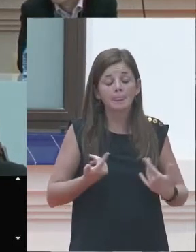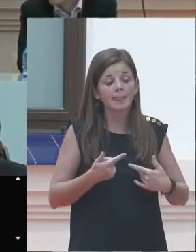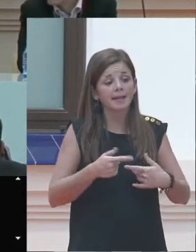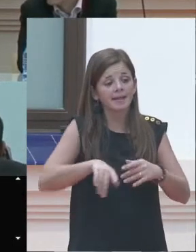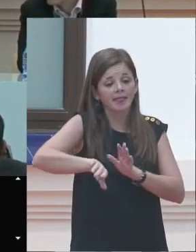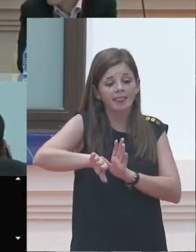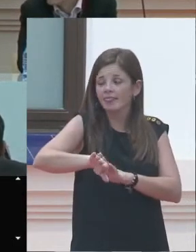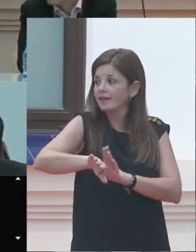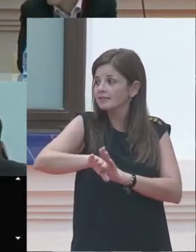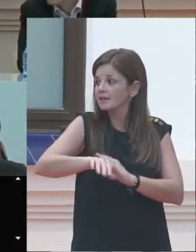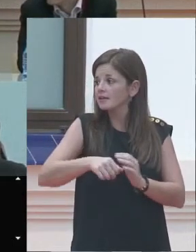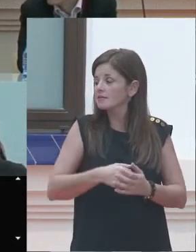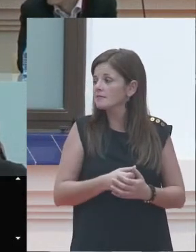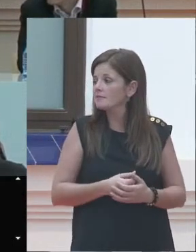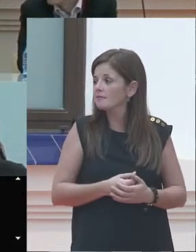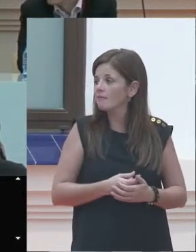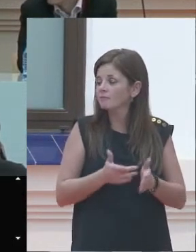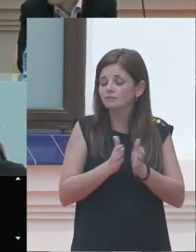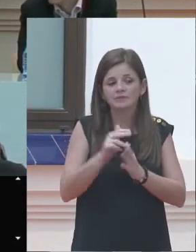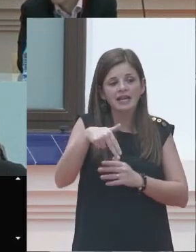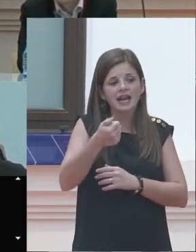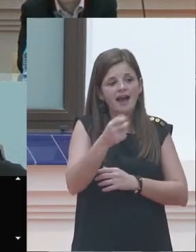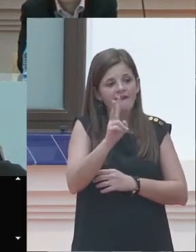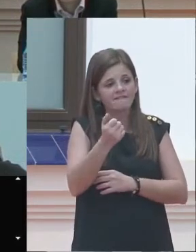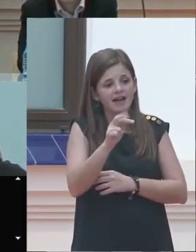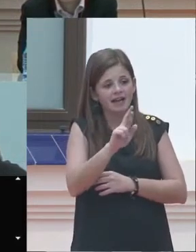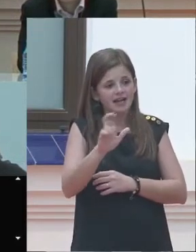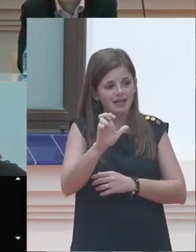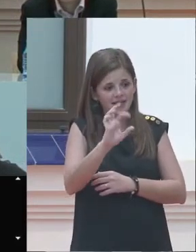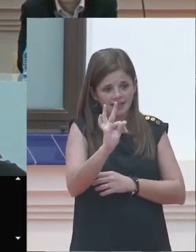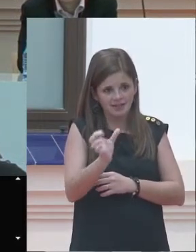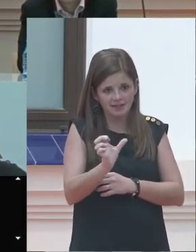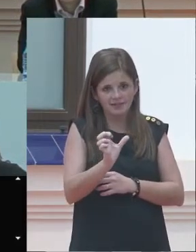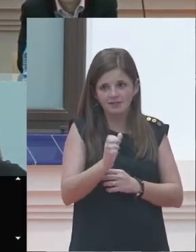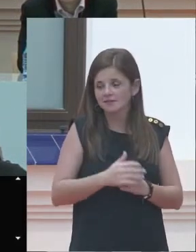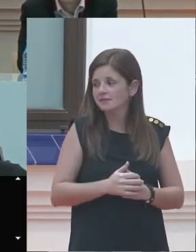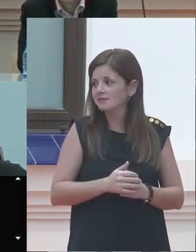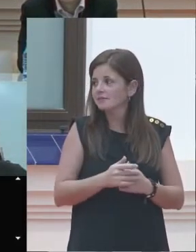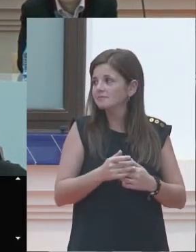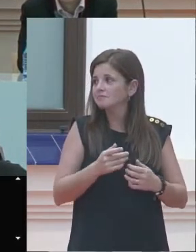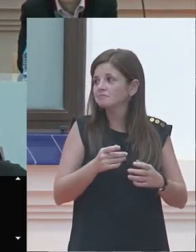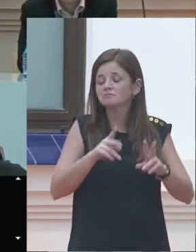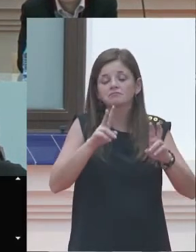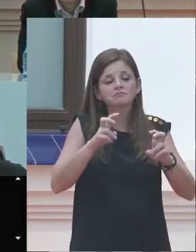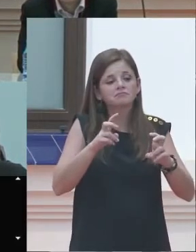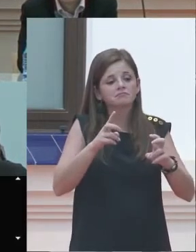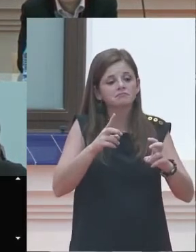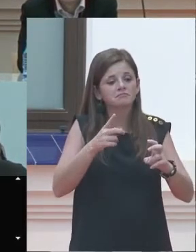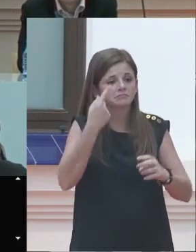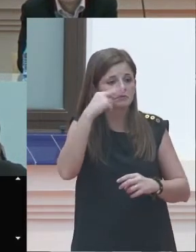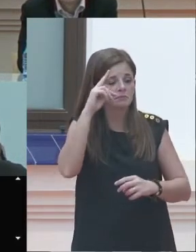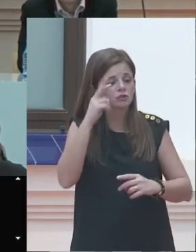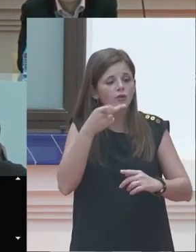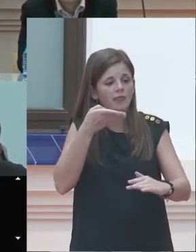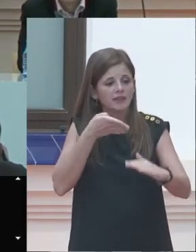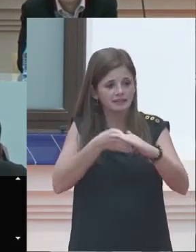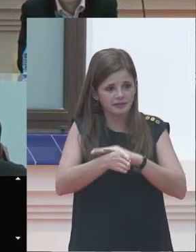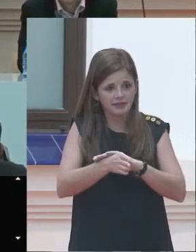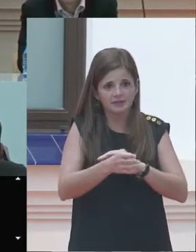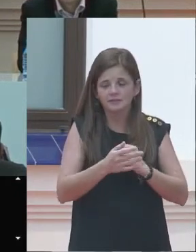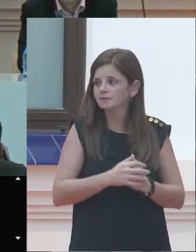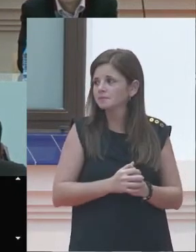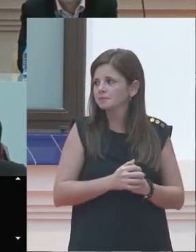tengo a Celso Navarrete, es gerente en Marcanet y nos va a hablar de la accesibilidad como motor de innovación empresarial. Celso